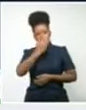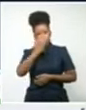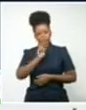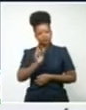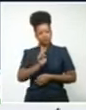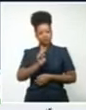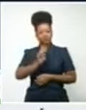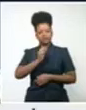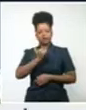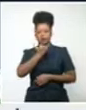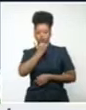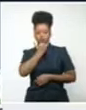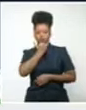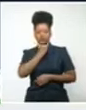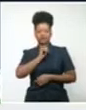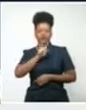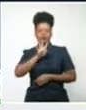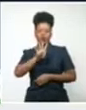el